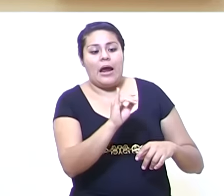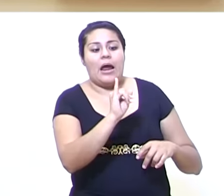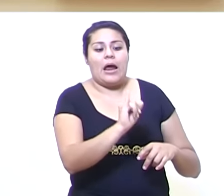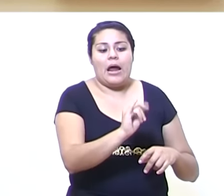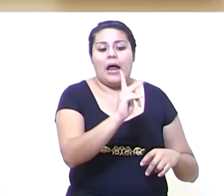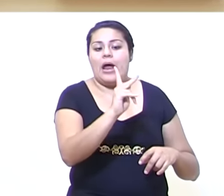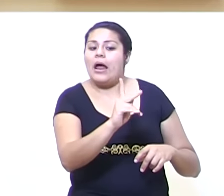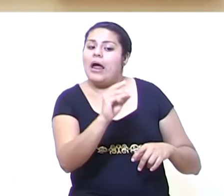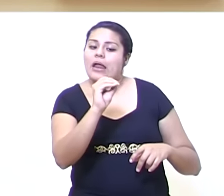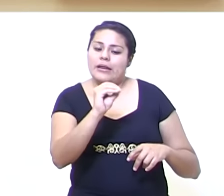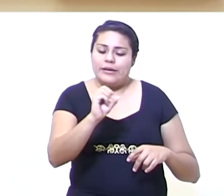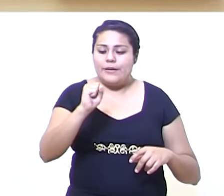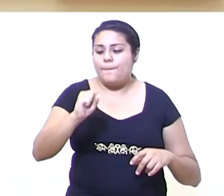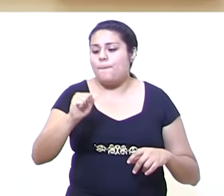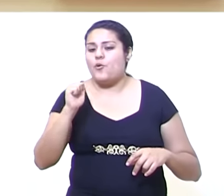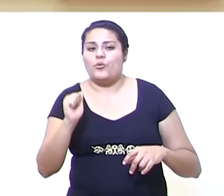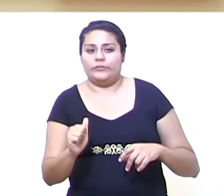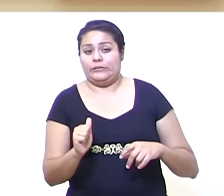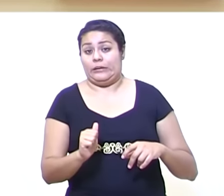Ma,